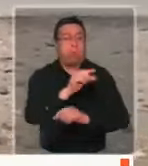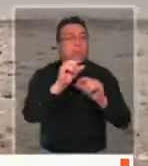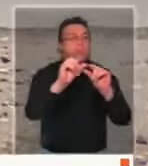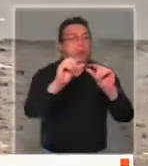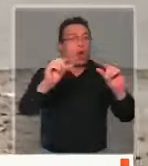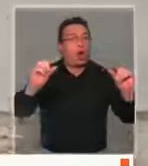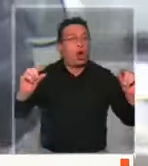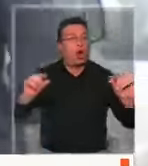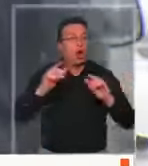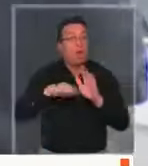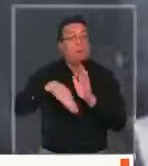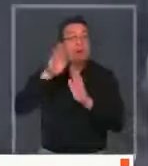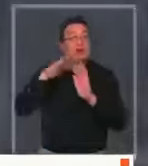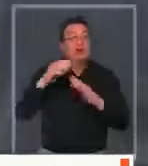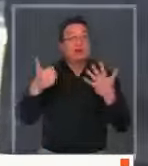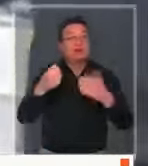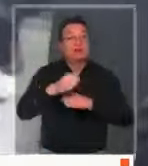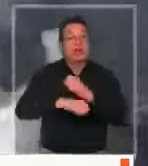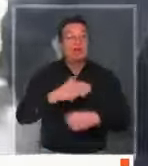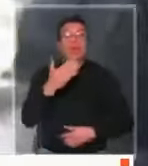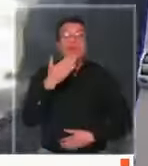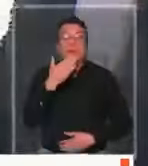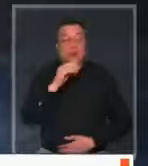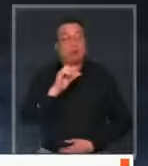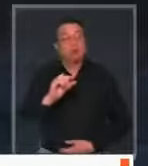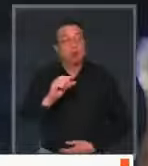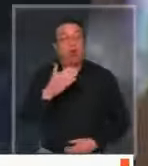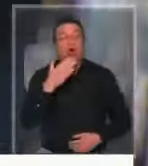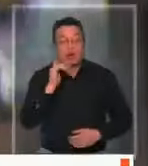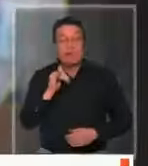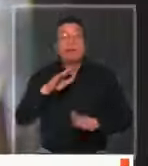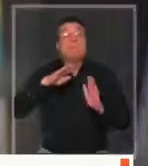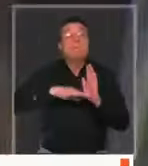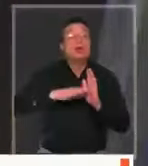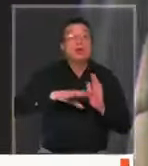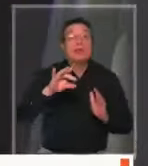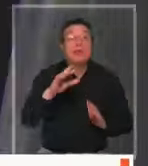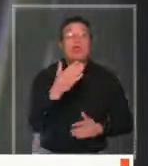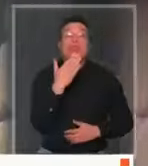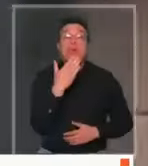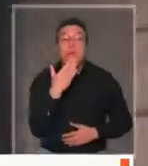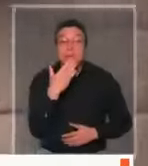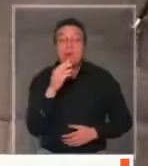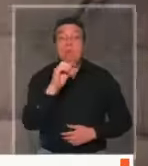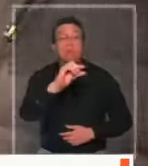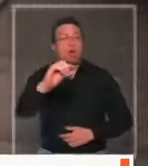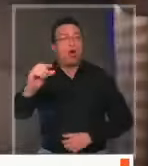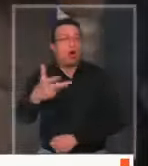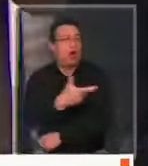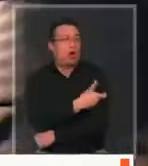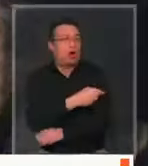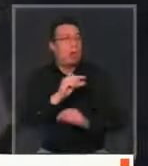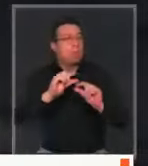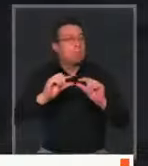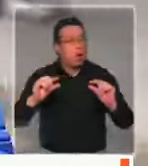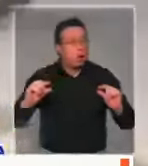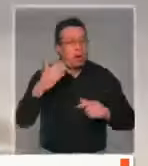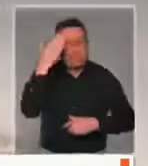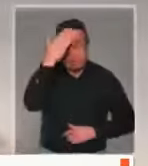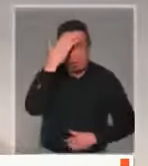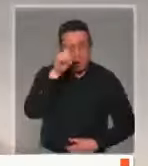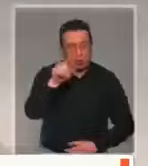incluso de mayores de 60 años y también en los menores. Escuchemos a continuación esas declaraciones que pudimos obtener respecto a este tema.